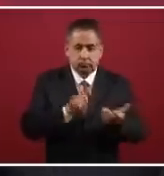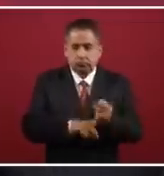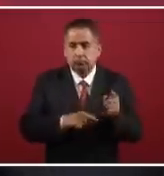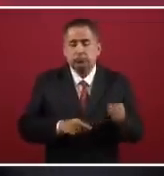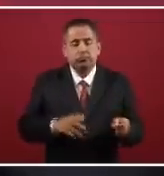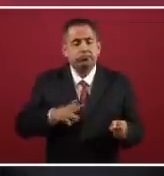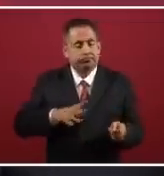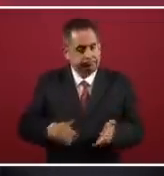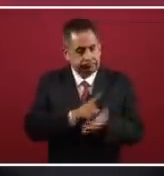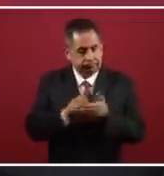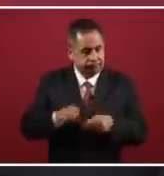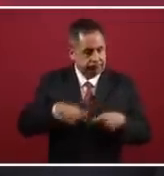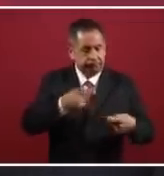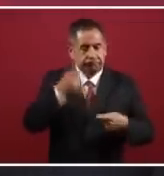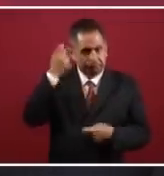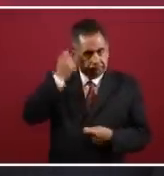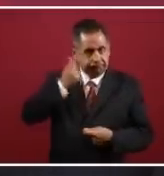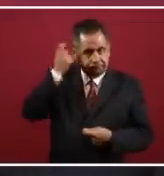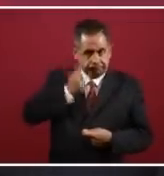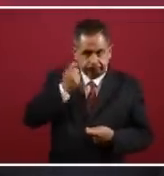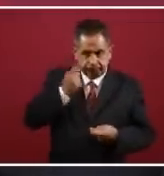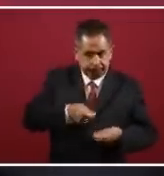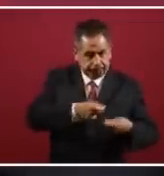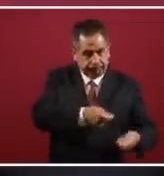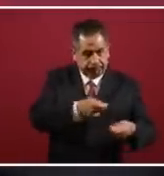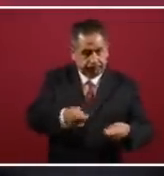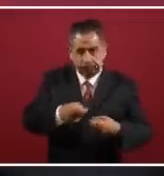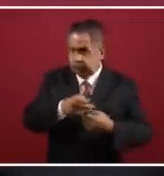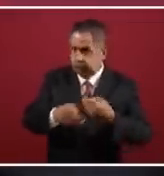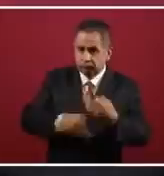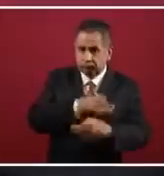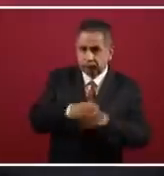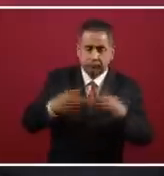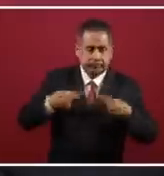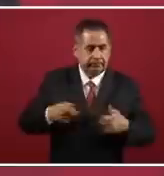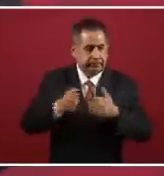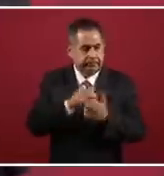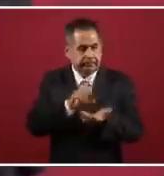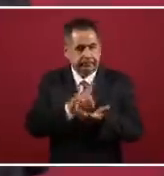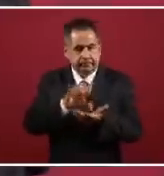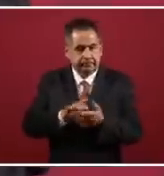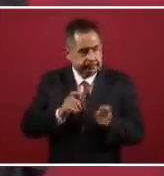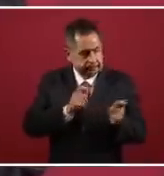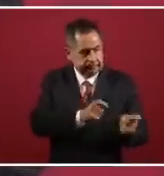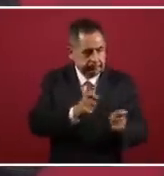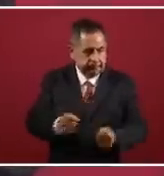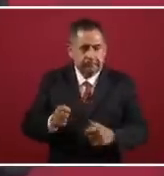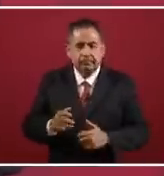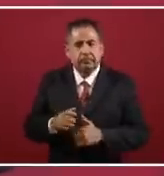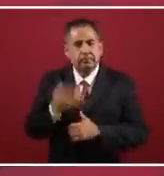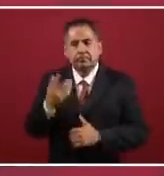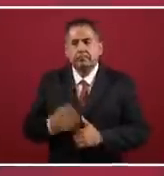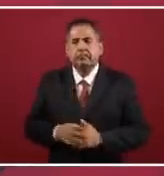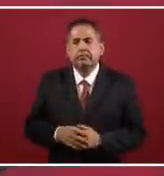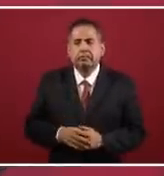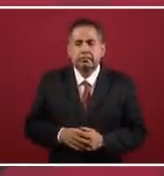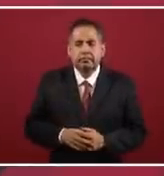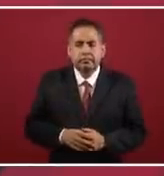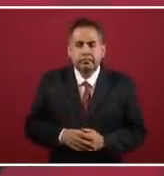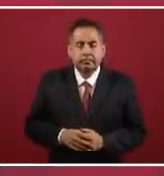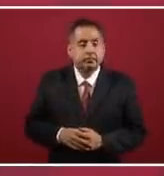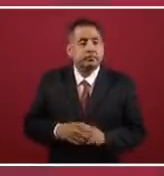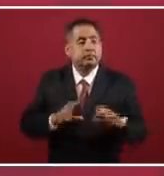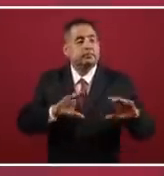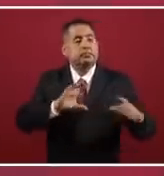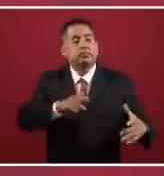tienen derecho a su pensión, todas las personas con discapacidad, porque en